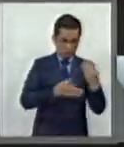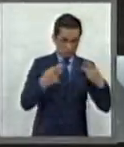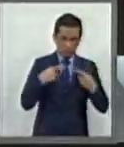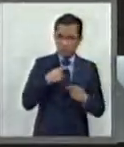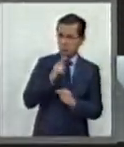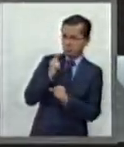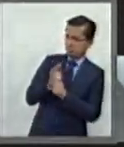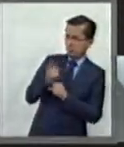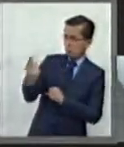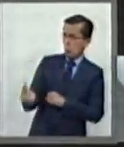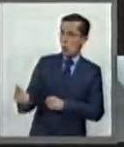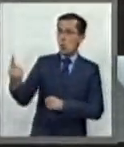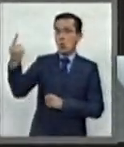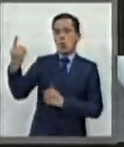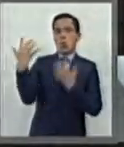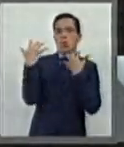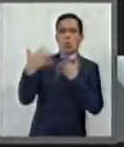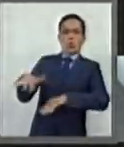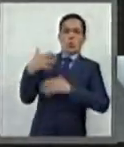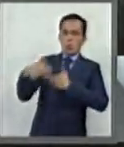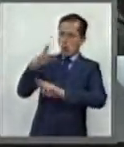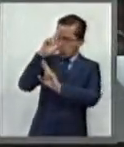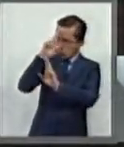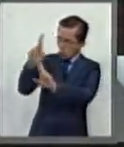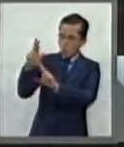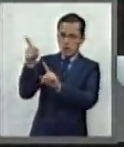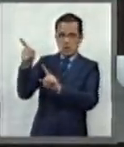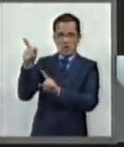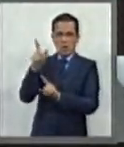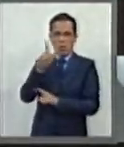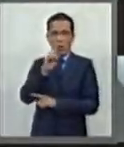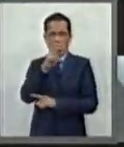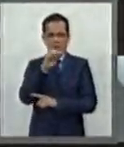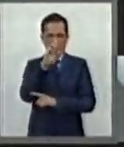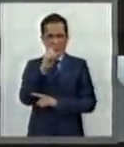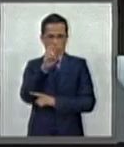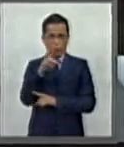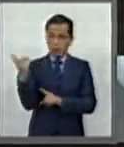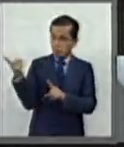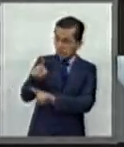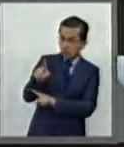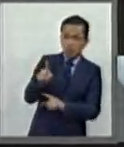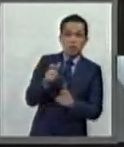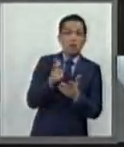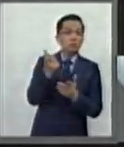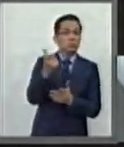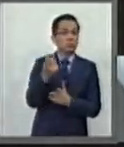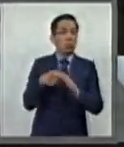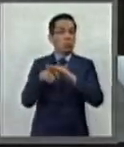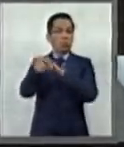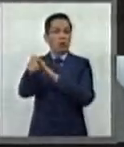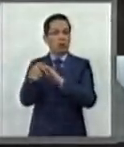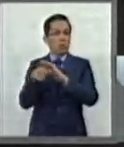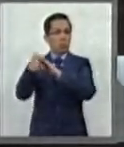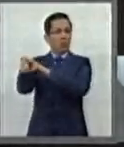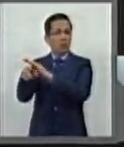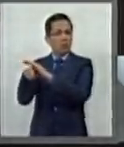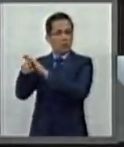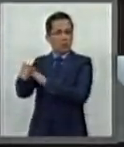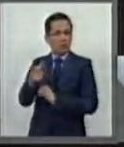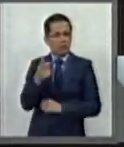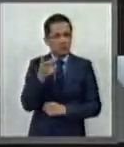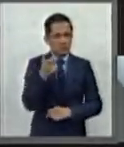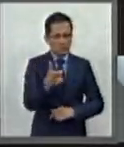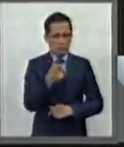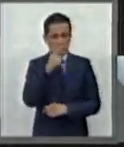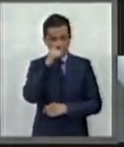los Illuminatis de Andrés Manuel López Obrador son los que reciben tras bambalinas los